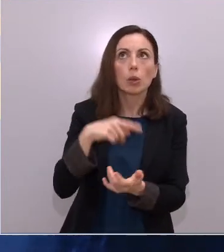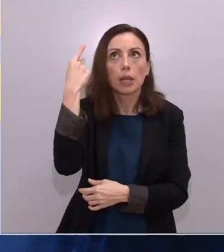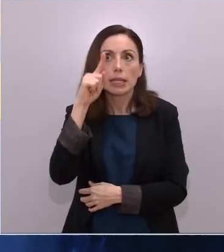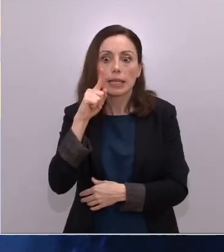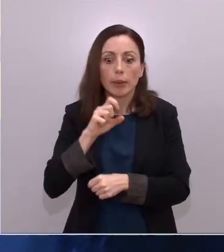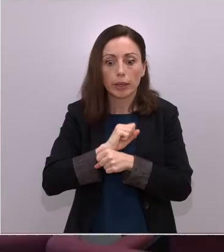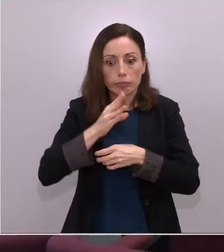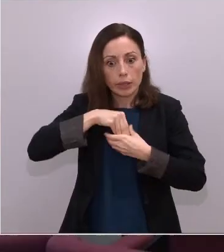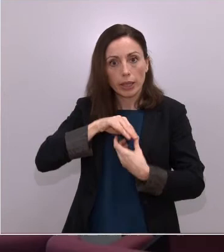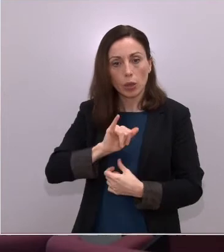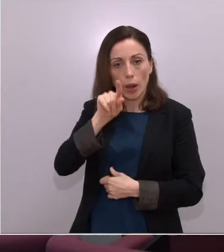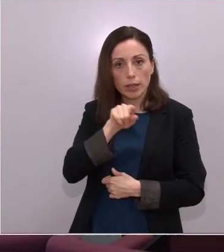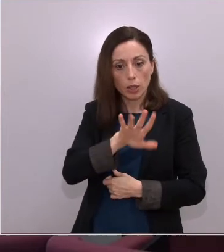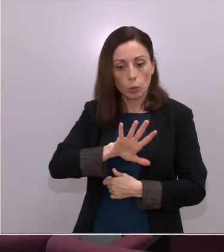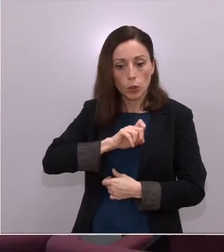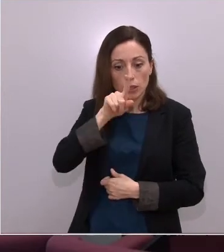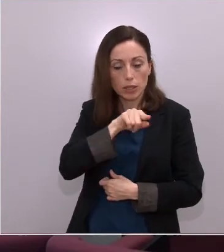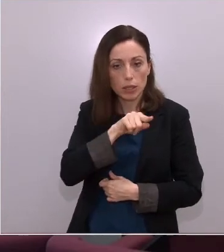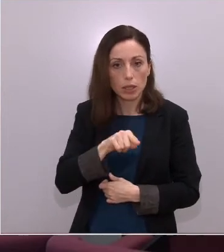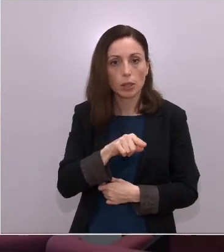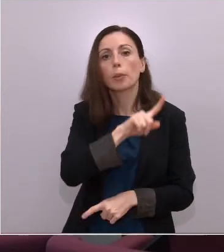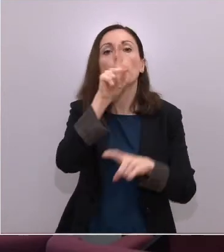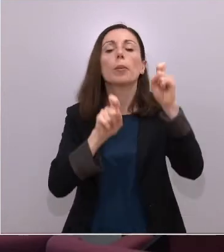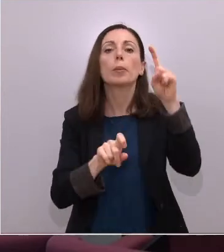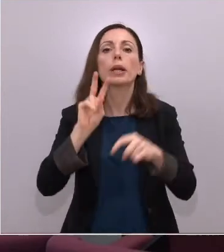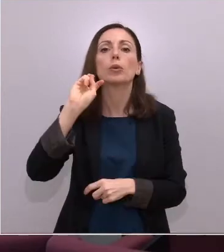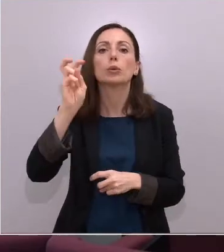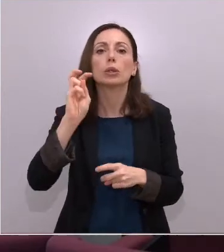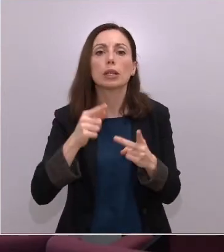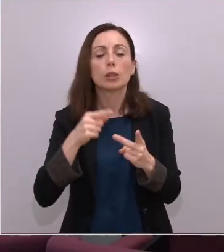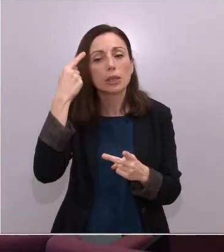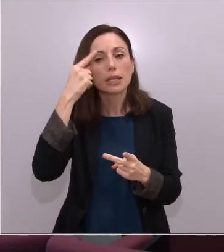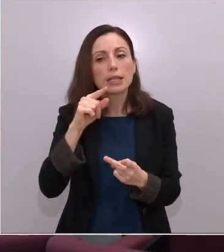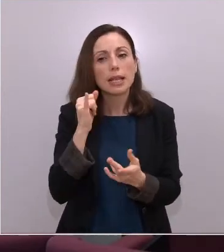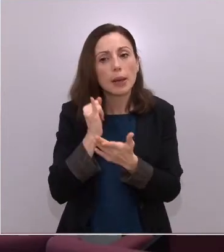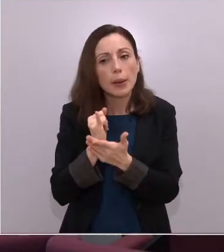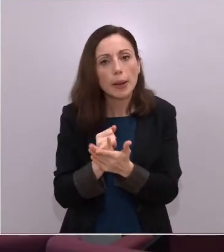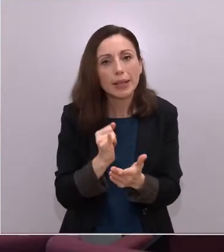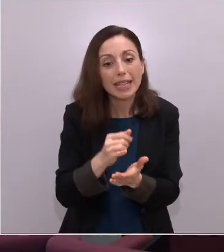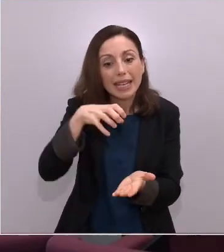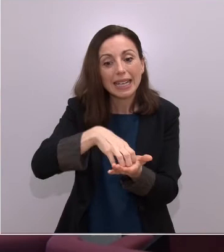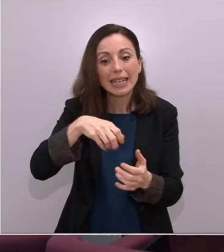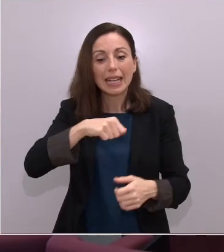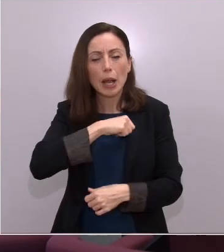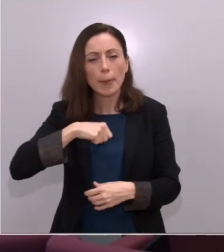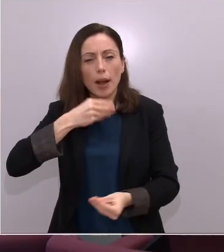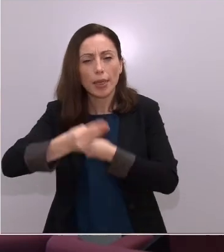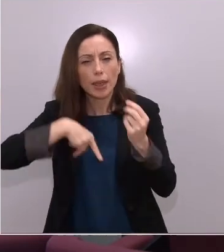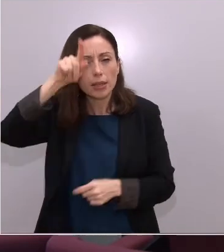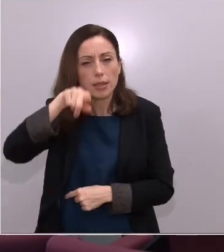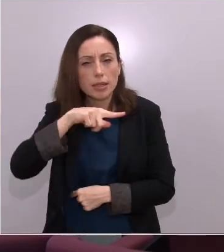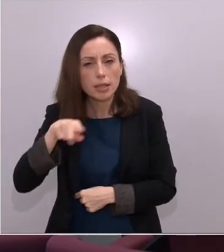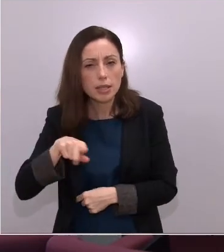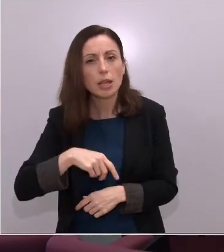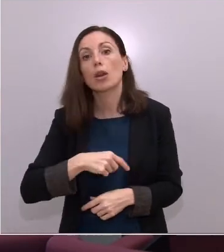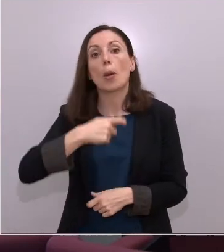infección. La segunda pregunta que trasladan es si tiene conocimiento de que se estén realizando test en clínicas privadas, es decir, que personas paguen el